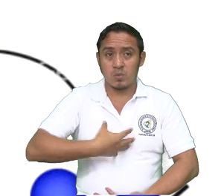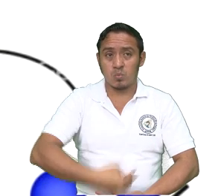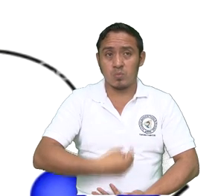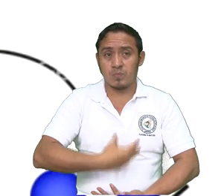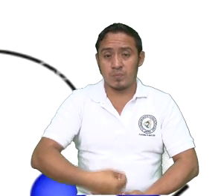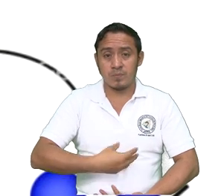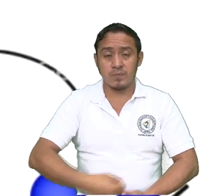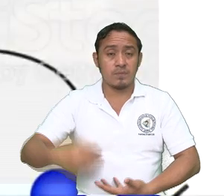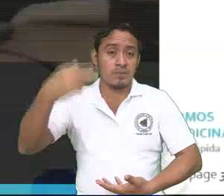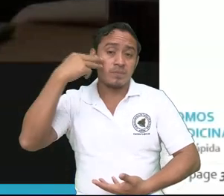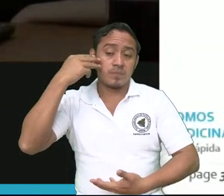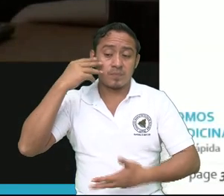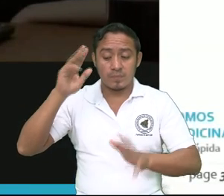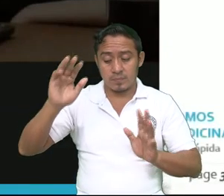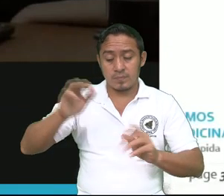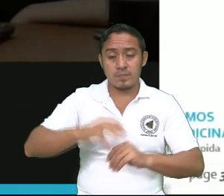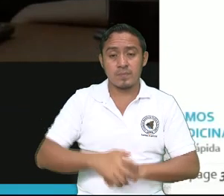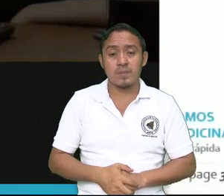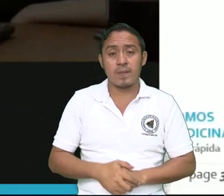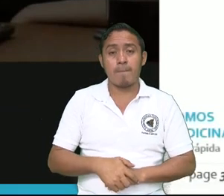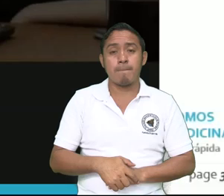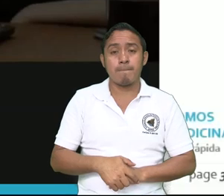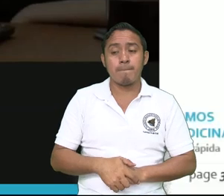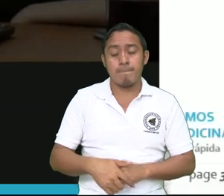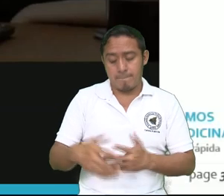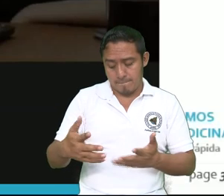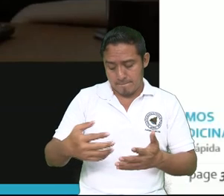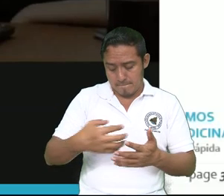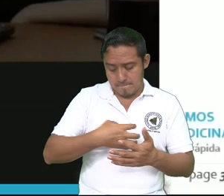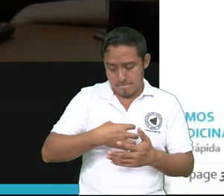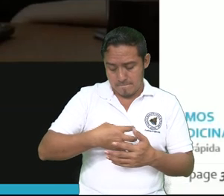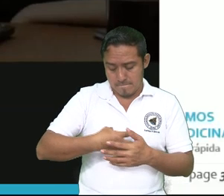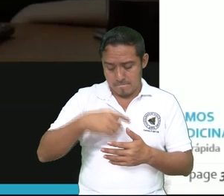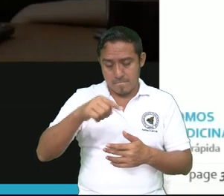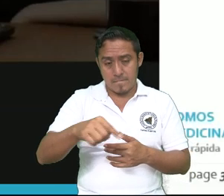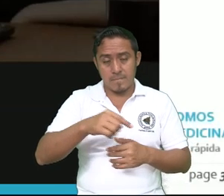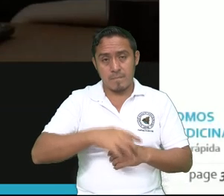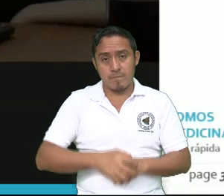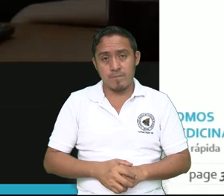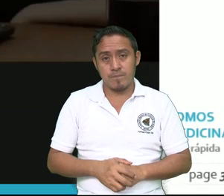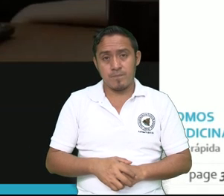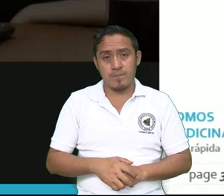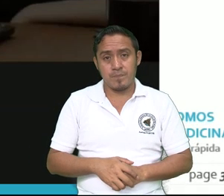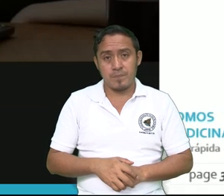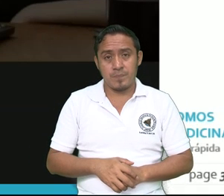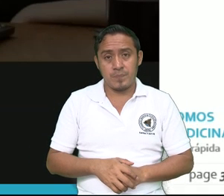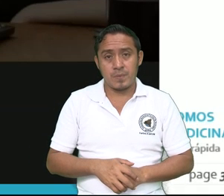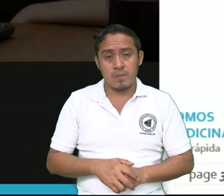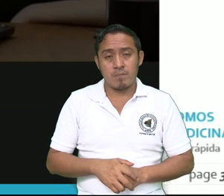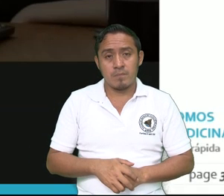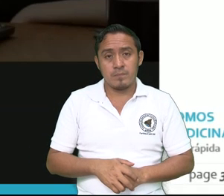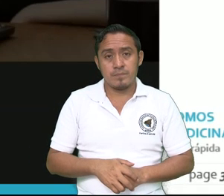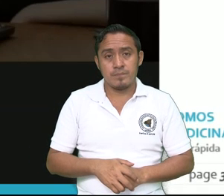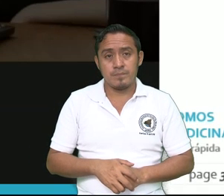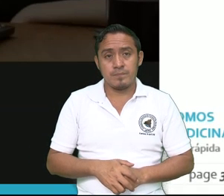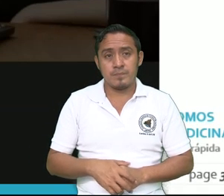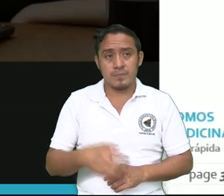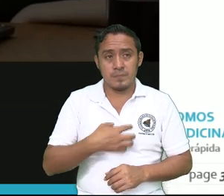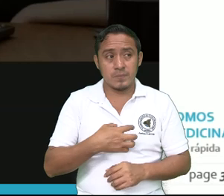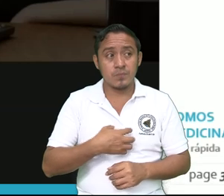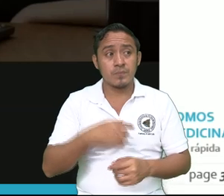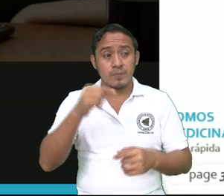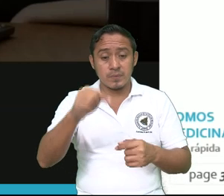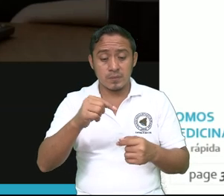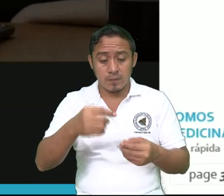alimenta de la mamá entonces una de las fuentes principales de aporte